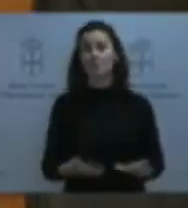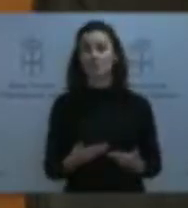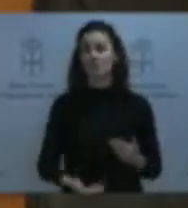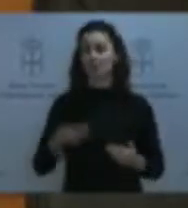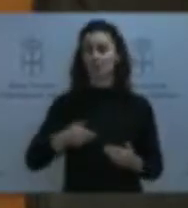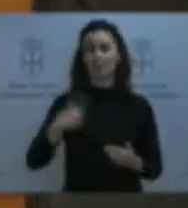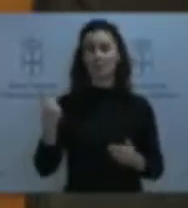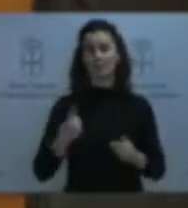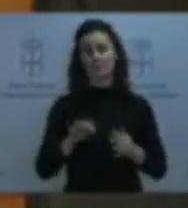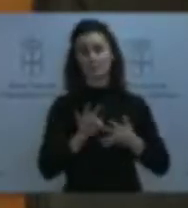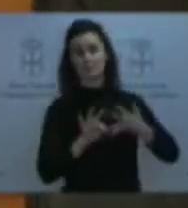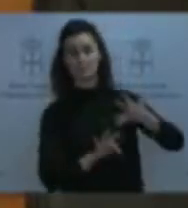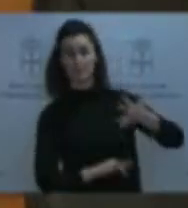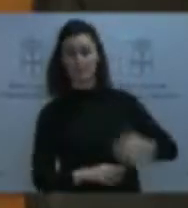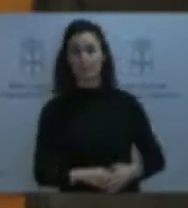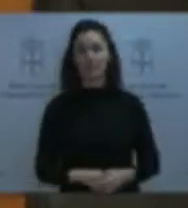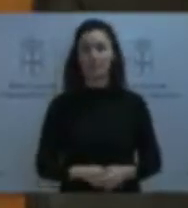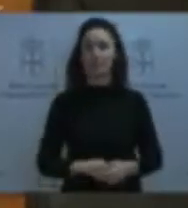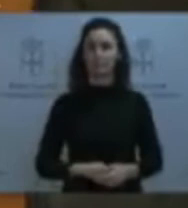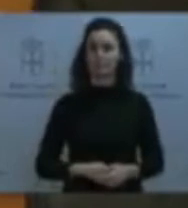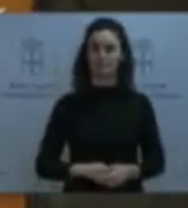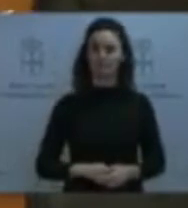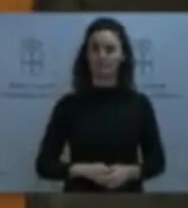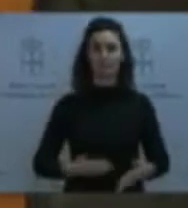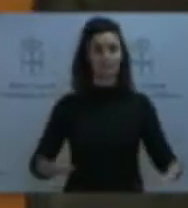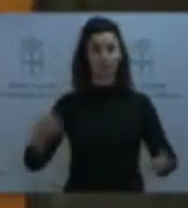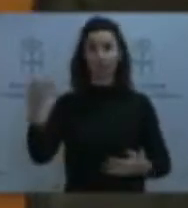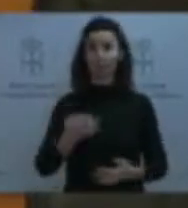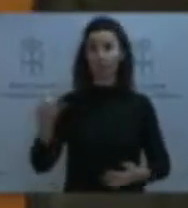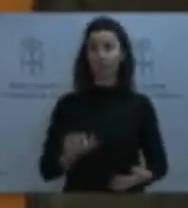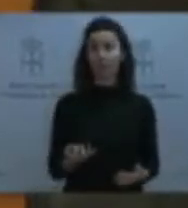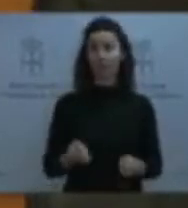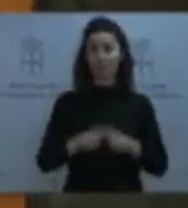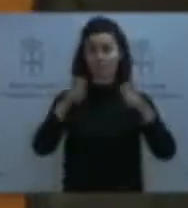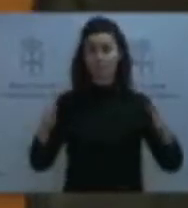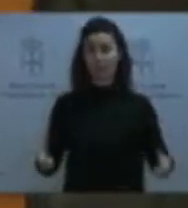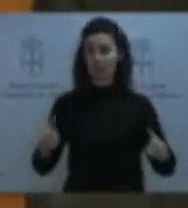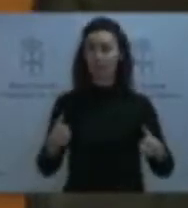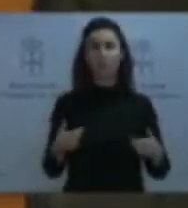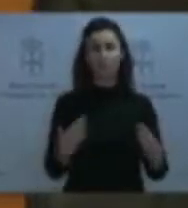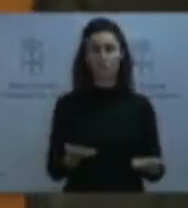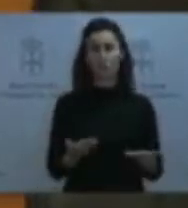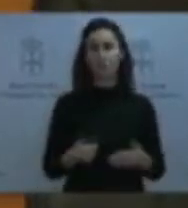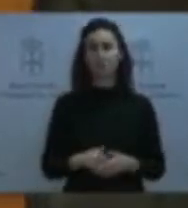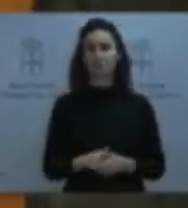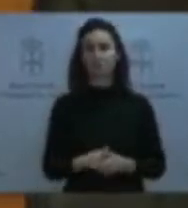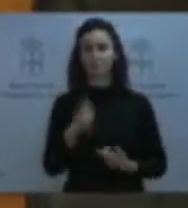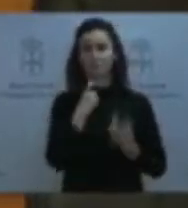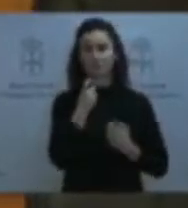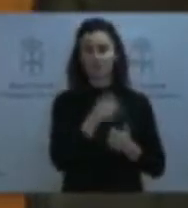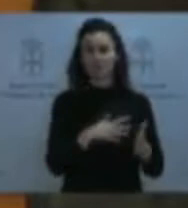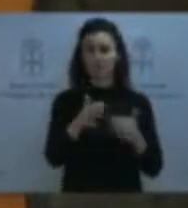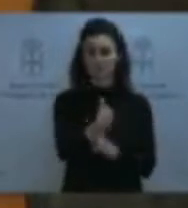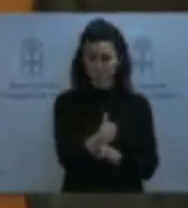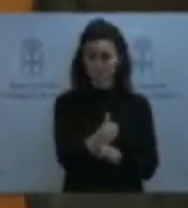parece absolutamente obligatorio aumentar al máximo posible el número de consultas, priorizando de igual forma las consultas